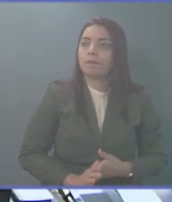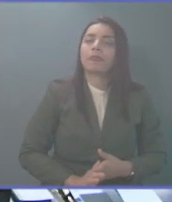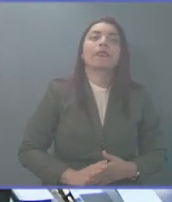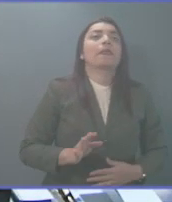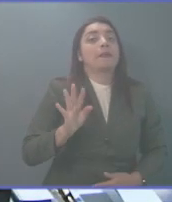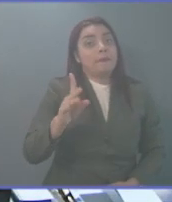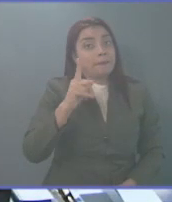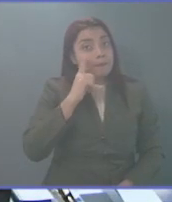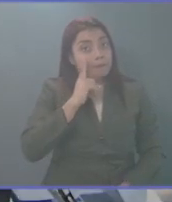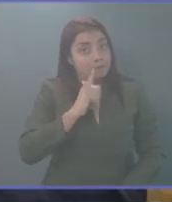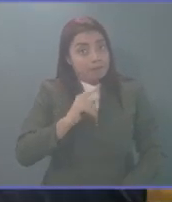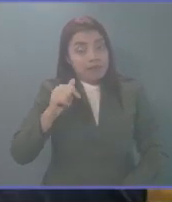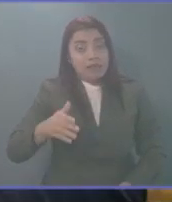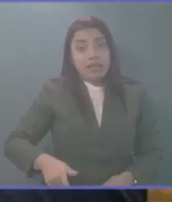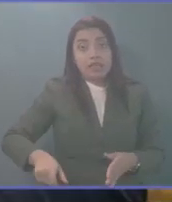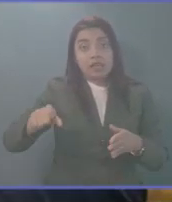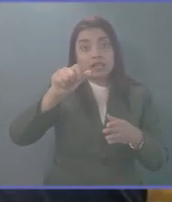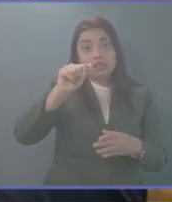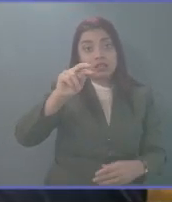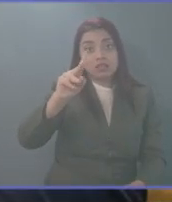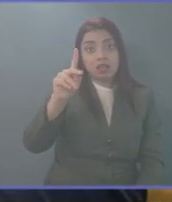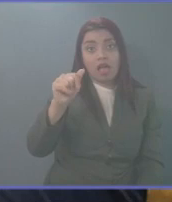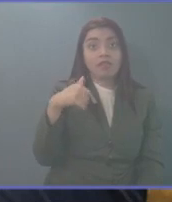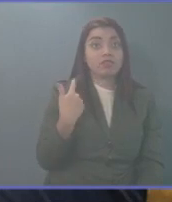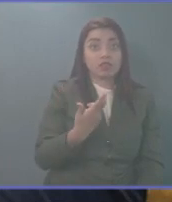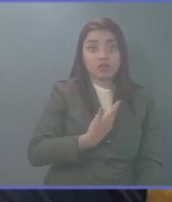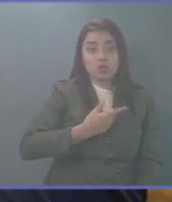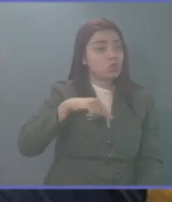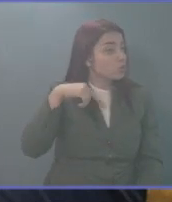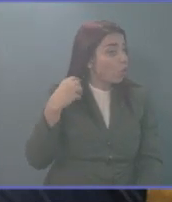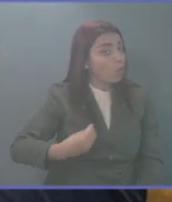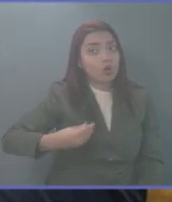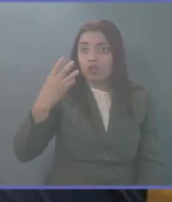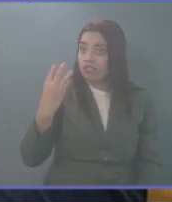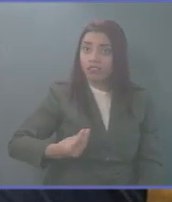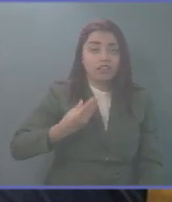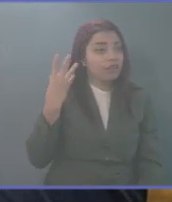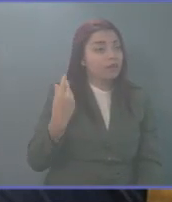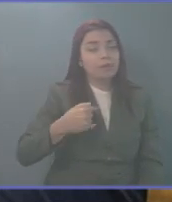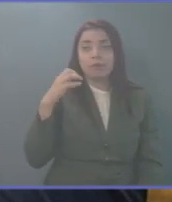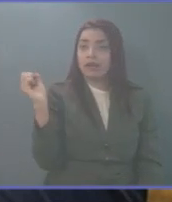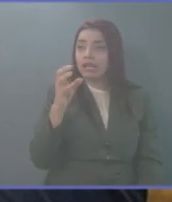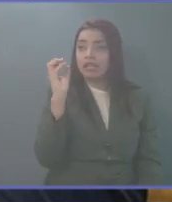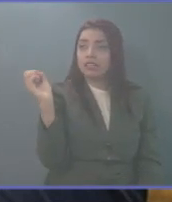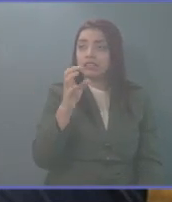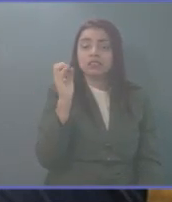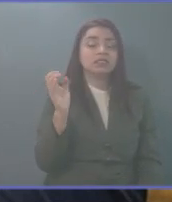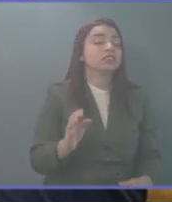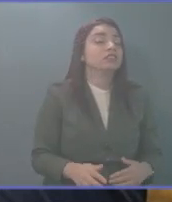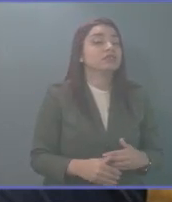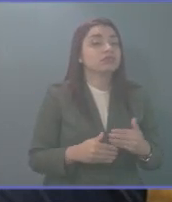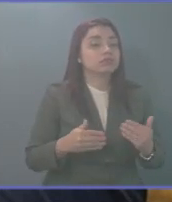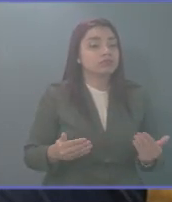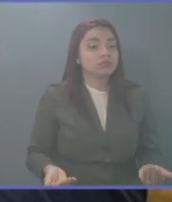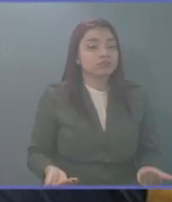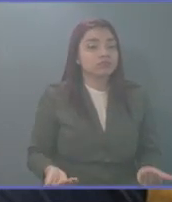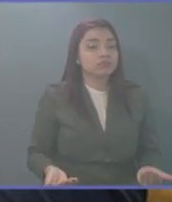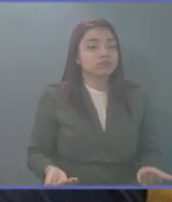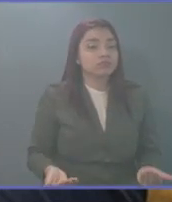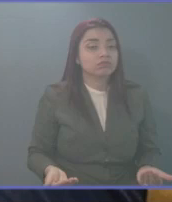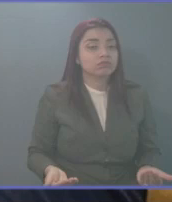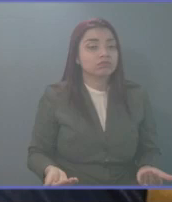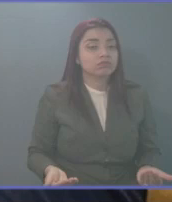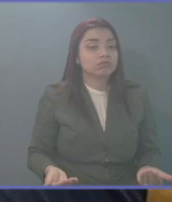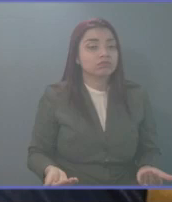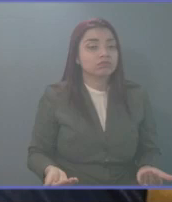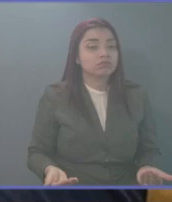emergencia en ANDA, todos los días estamos en emergencia, todos los días. Y cuando encontramos las